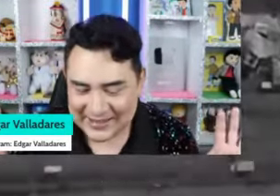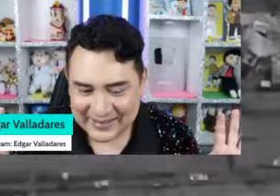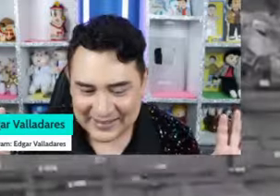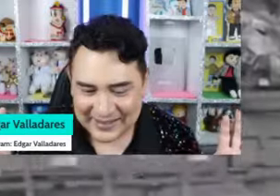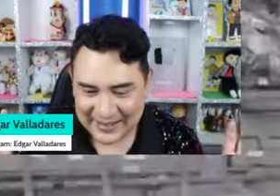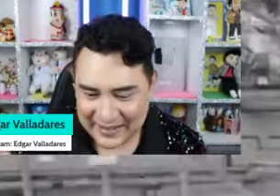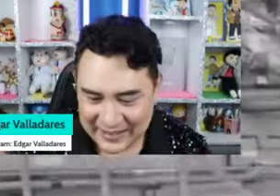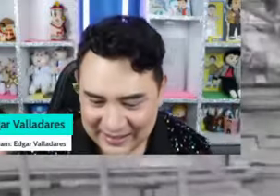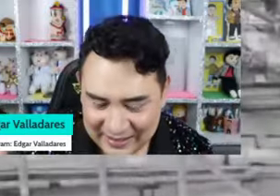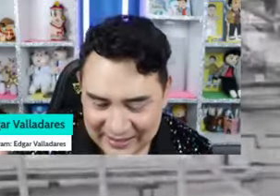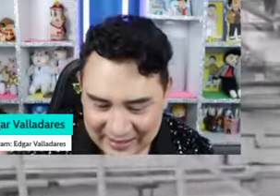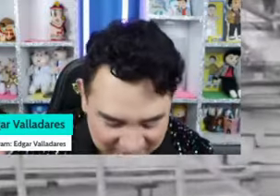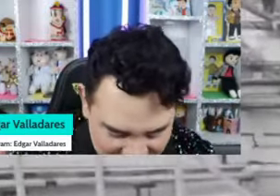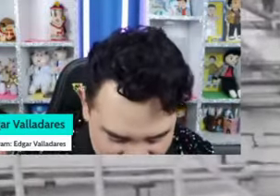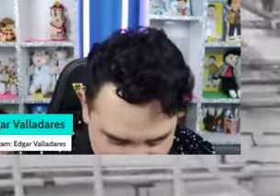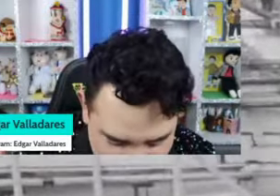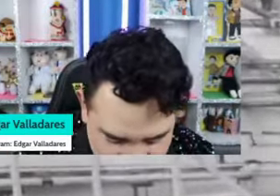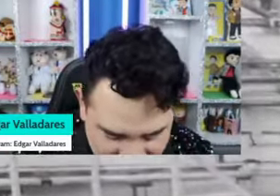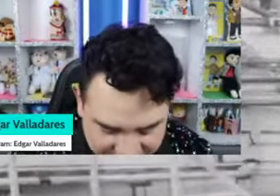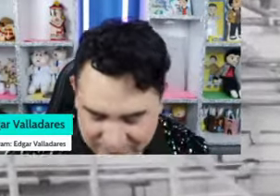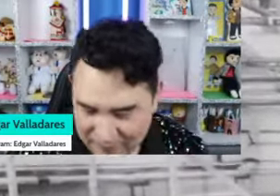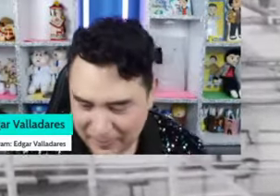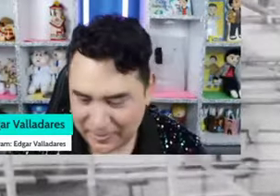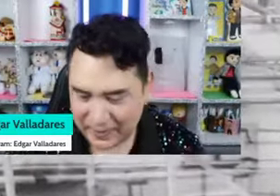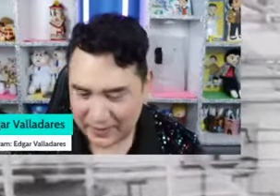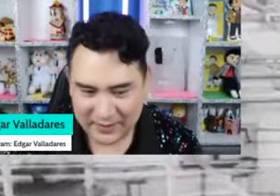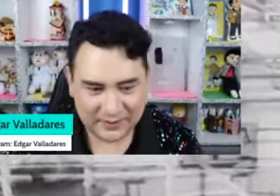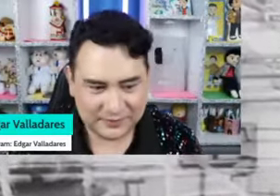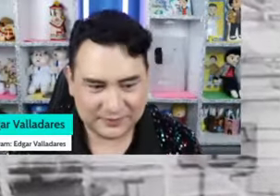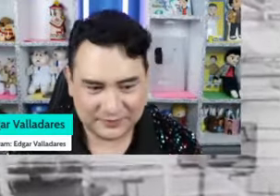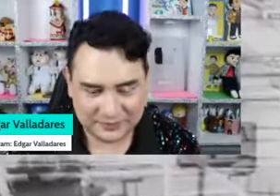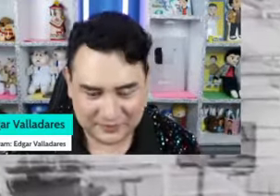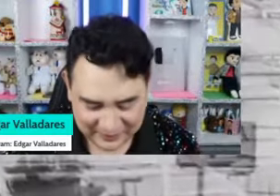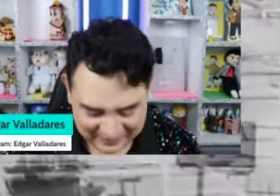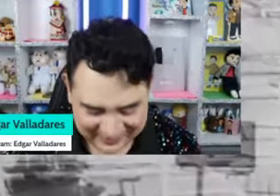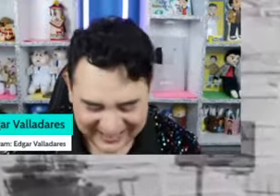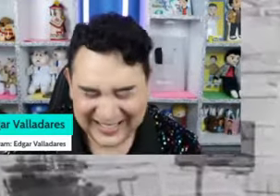¿Ustedes? Yo soy. Yo soy Claudia, dicen.